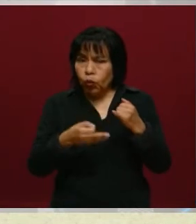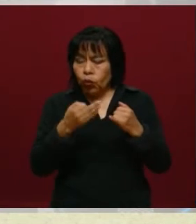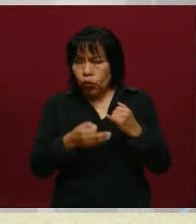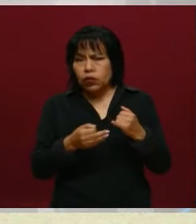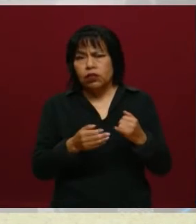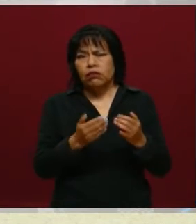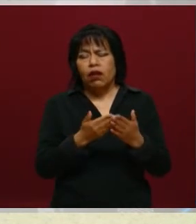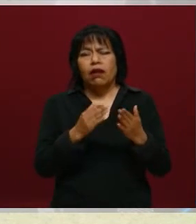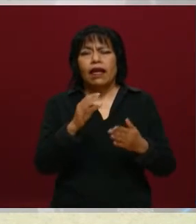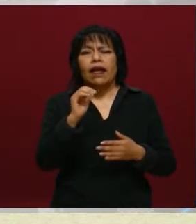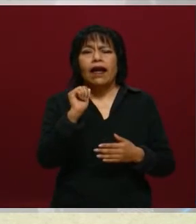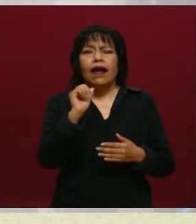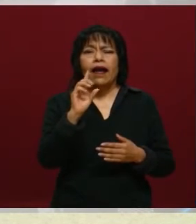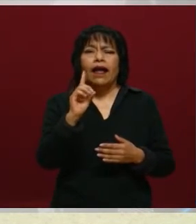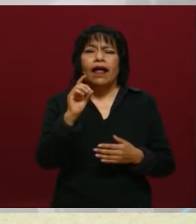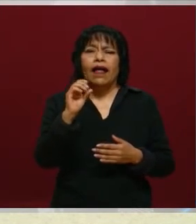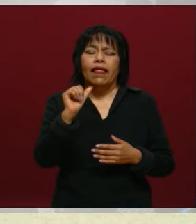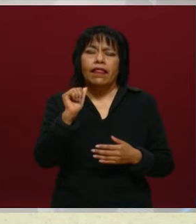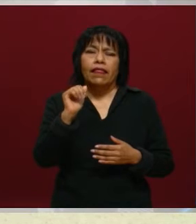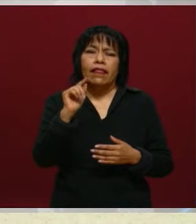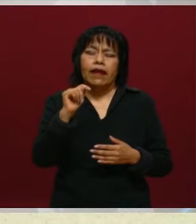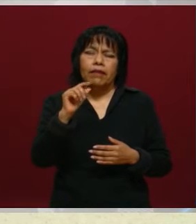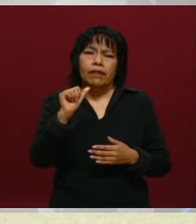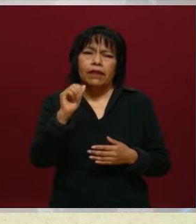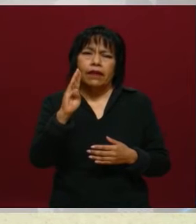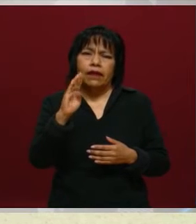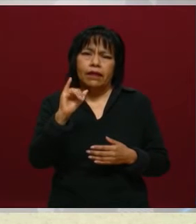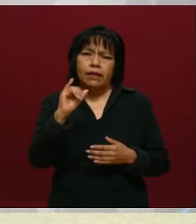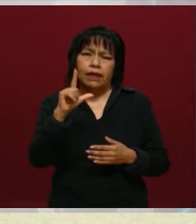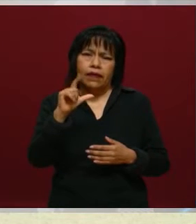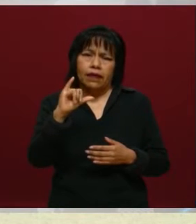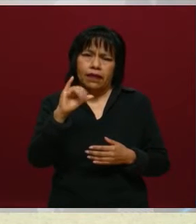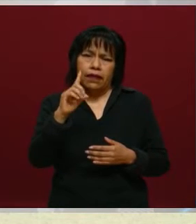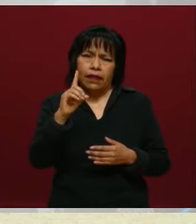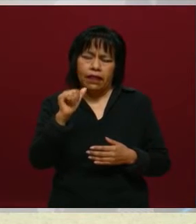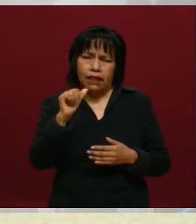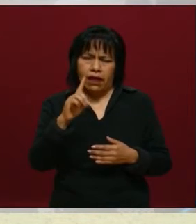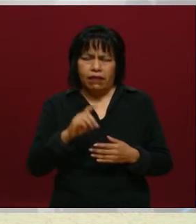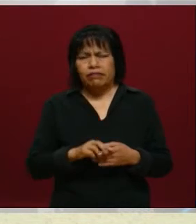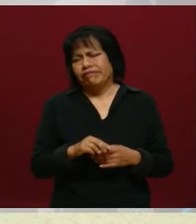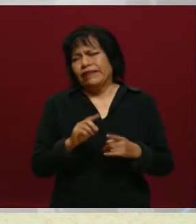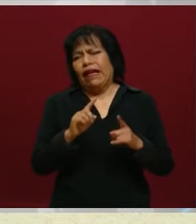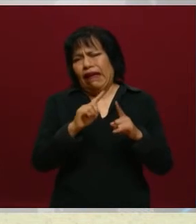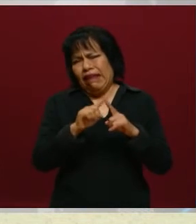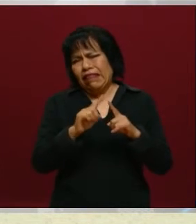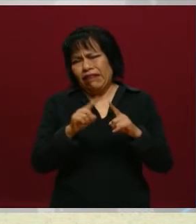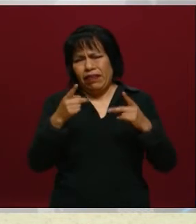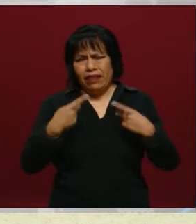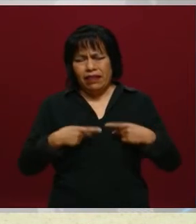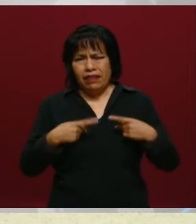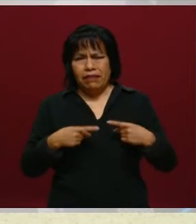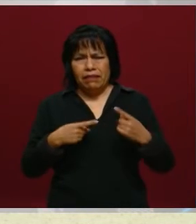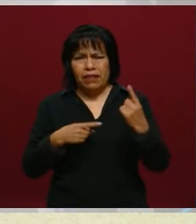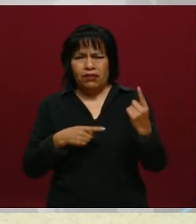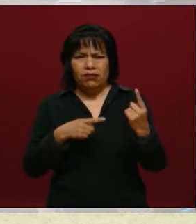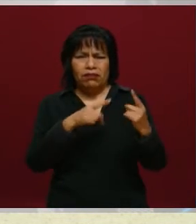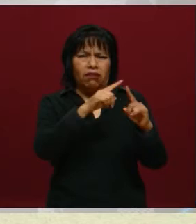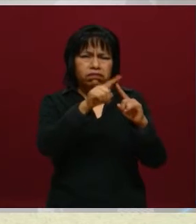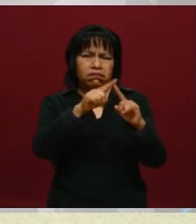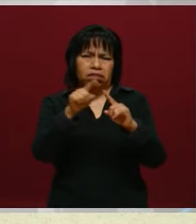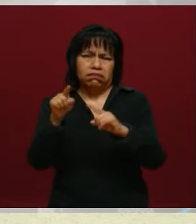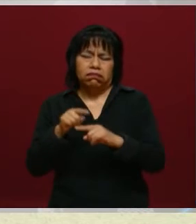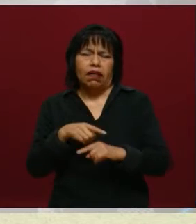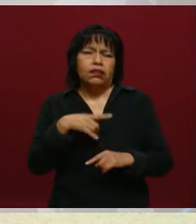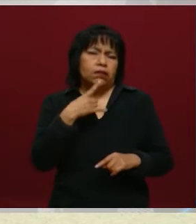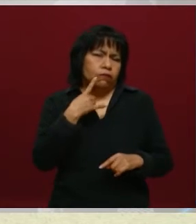pues la adaptabilidad nosotros queremos darle diferentes perspectivas a los personajes hemos hecho todo